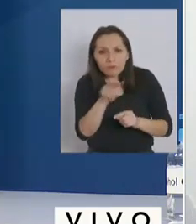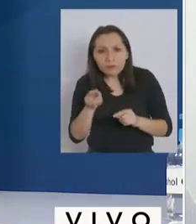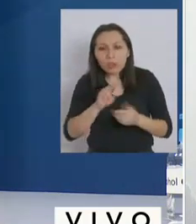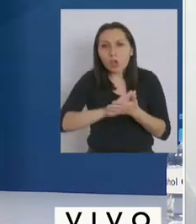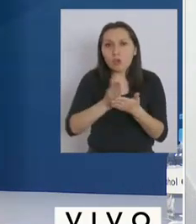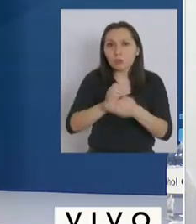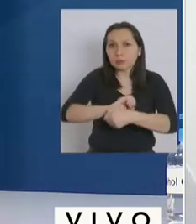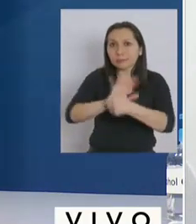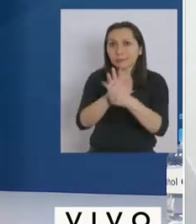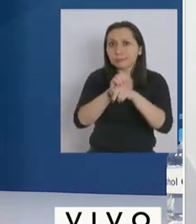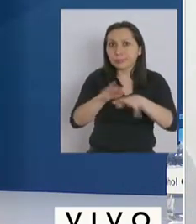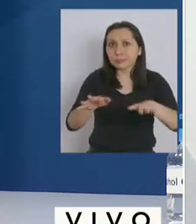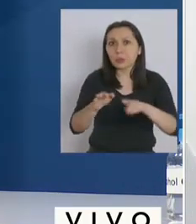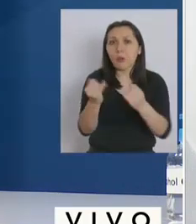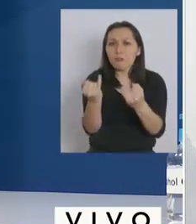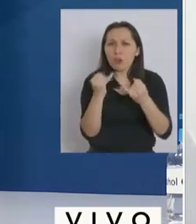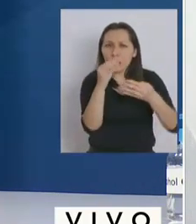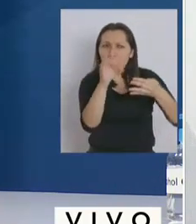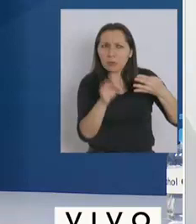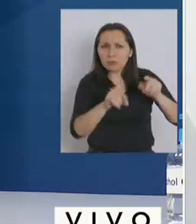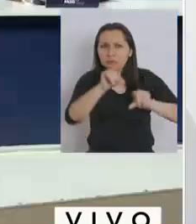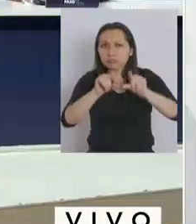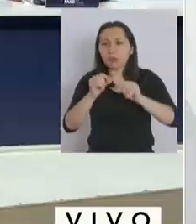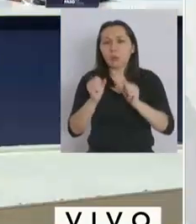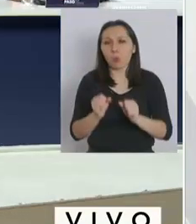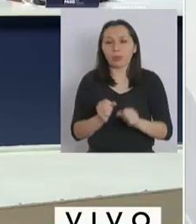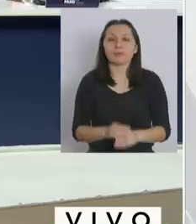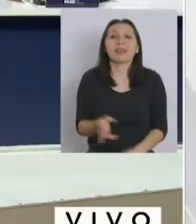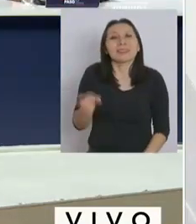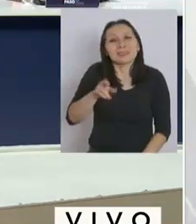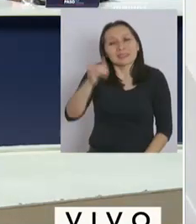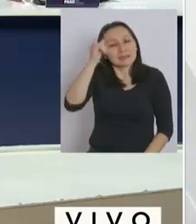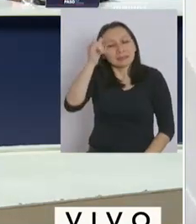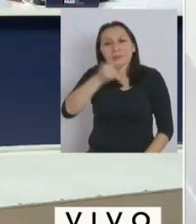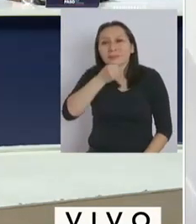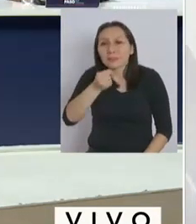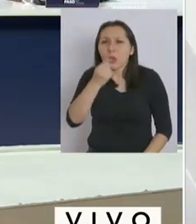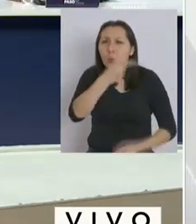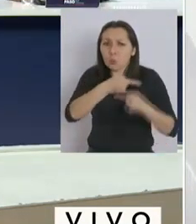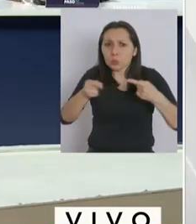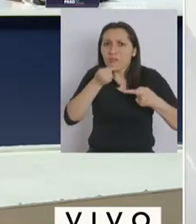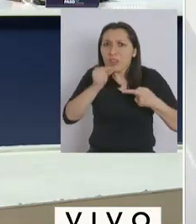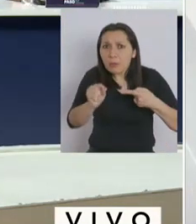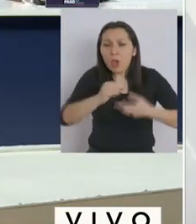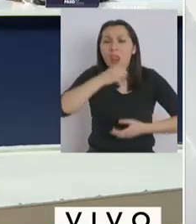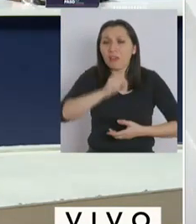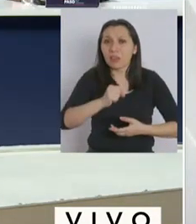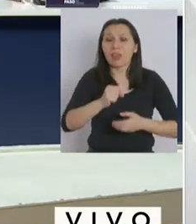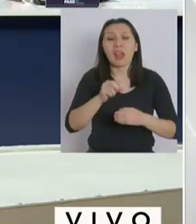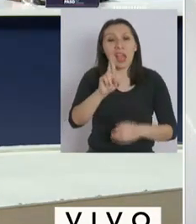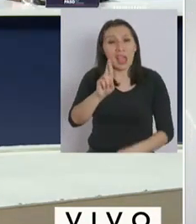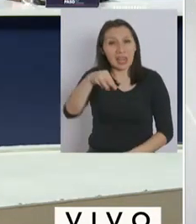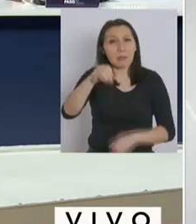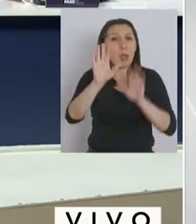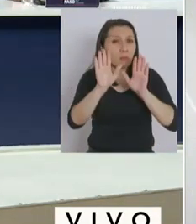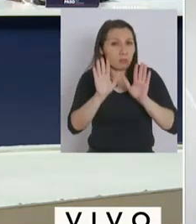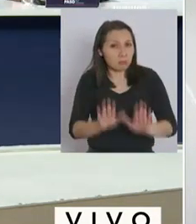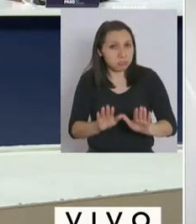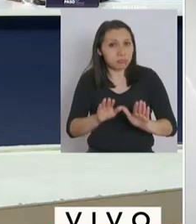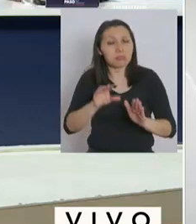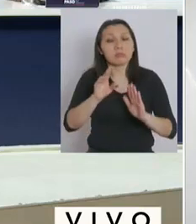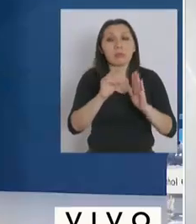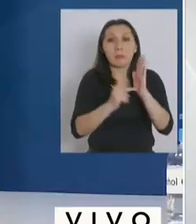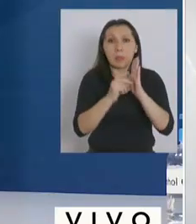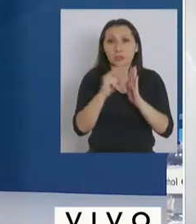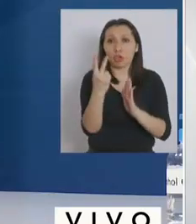y los indicadores permitan hacerlo así. Que insista, pero a una semana de la Navidad, ¿es probable que la región metropolitana se mantenga en el paso 2? Hoy día